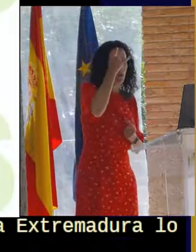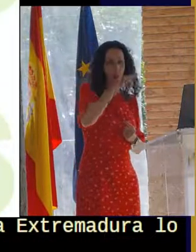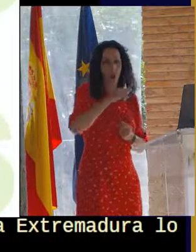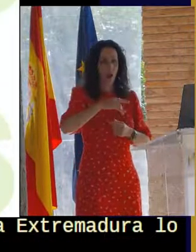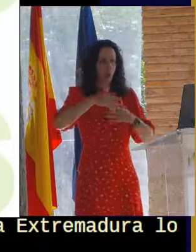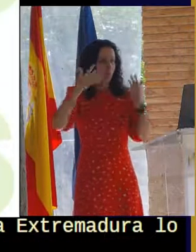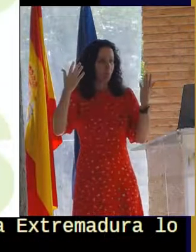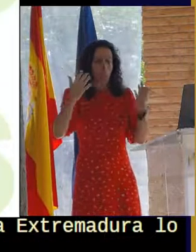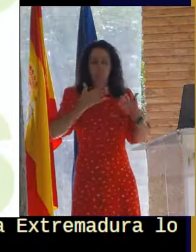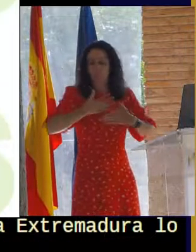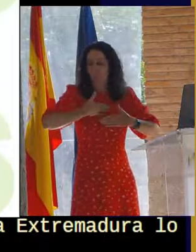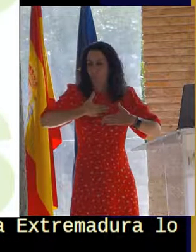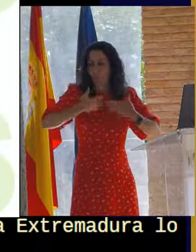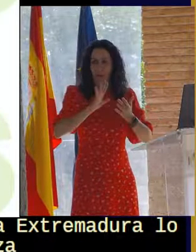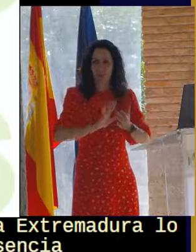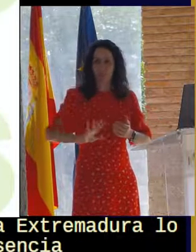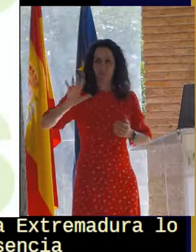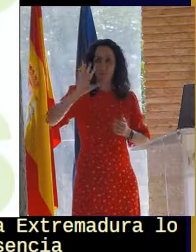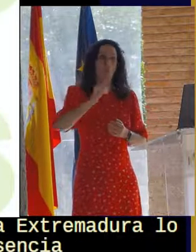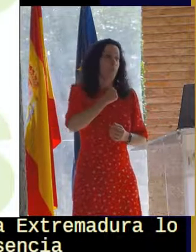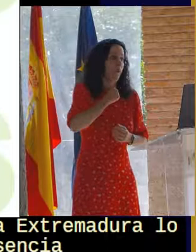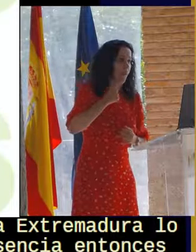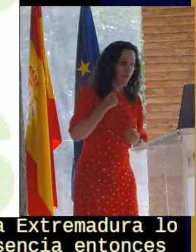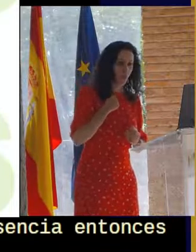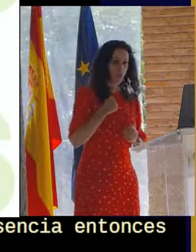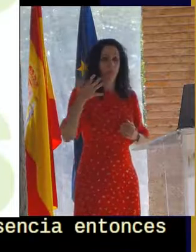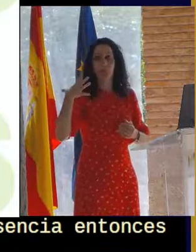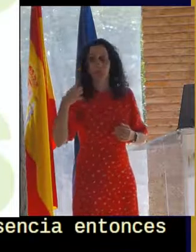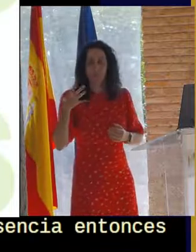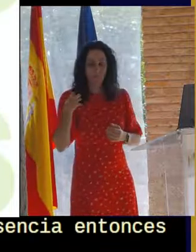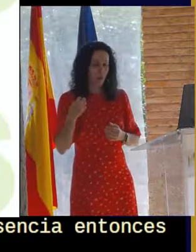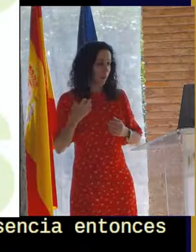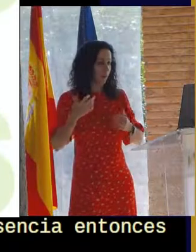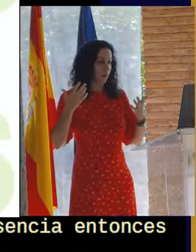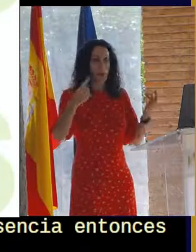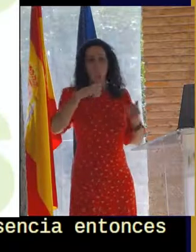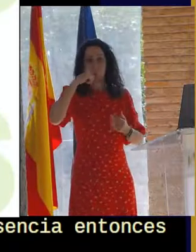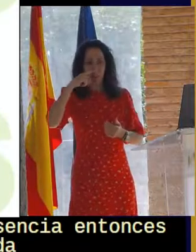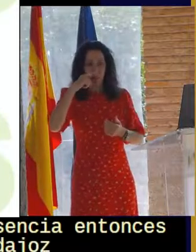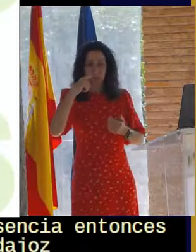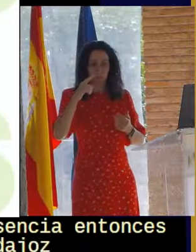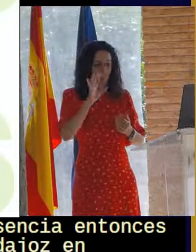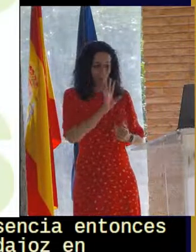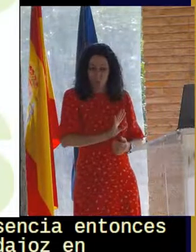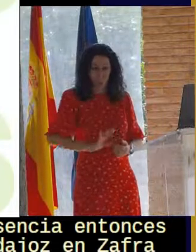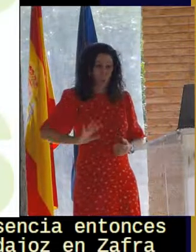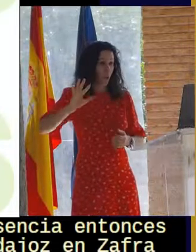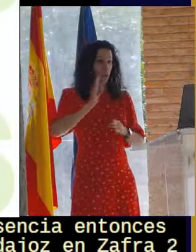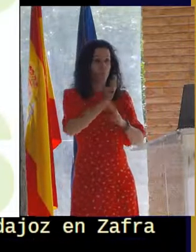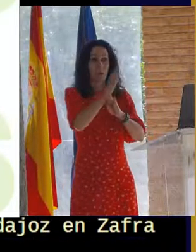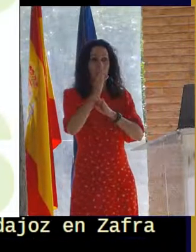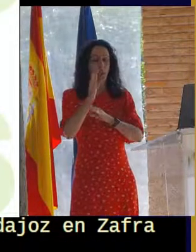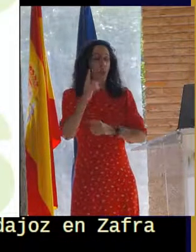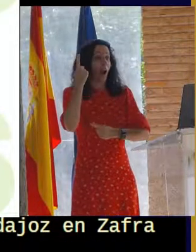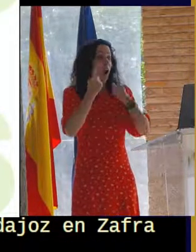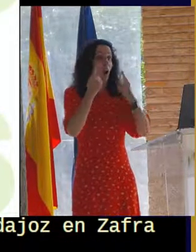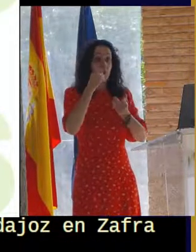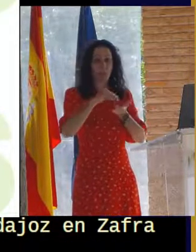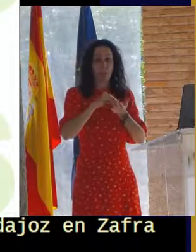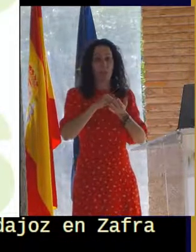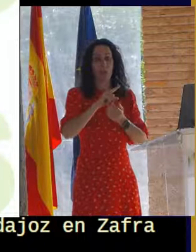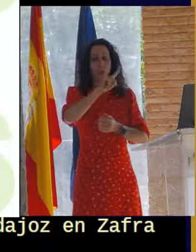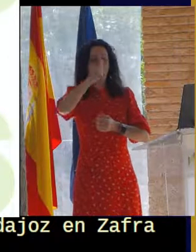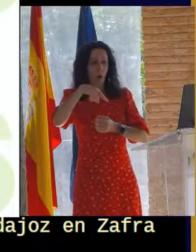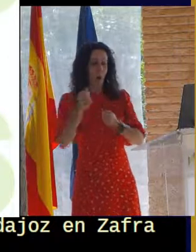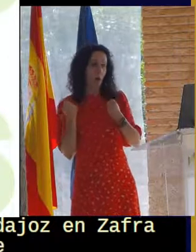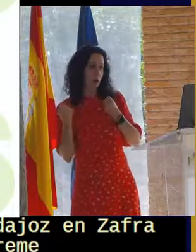en cuacos queé coria queé Placencia entonces para una gestión breve que a lo mejor es en badajoz en zafra Don Benito que imaginaos